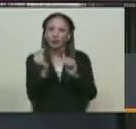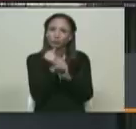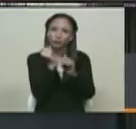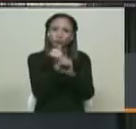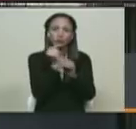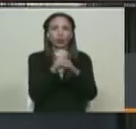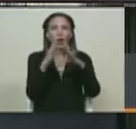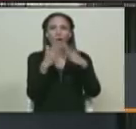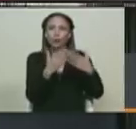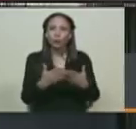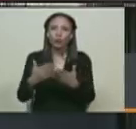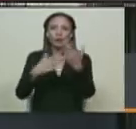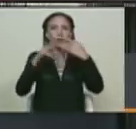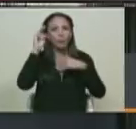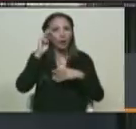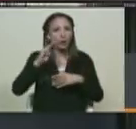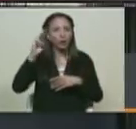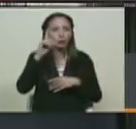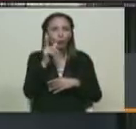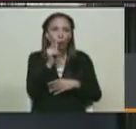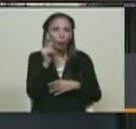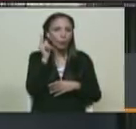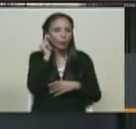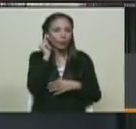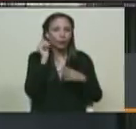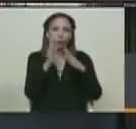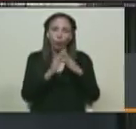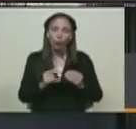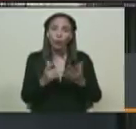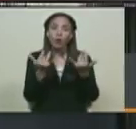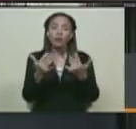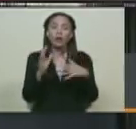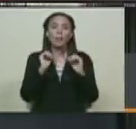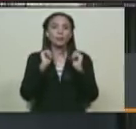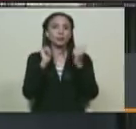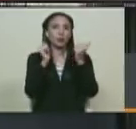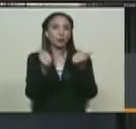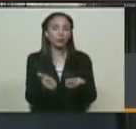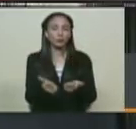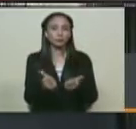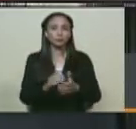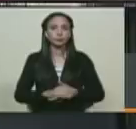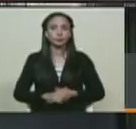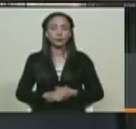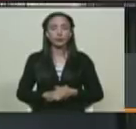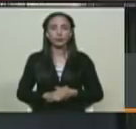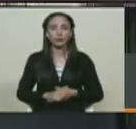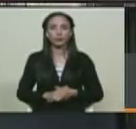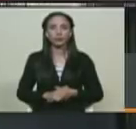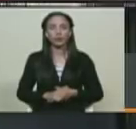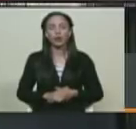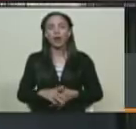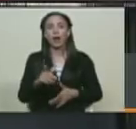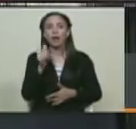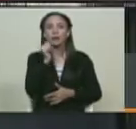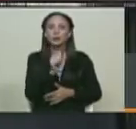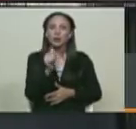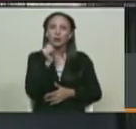estudiantes, maestros, maestras. Vamos a arrancar a partir del sábado